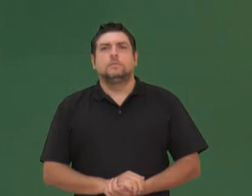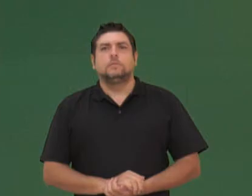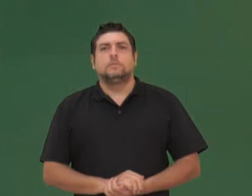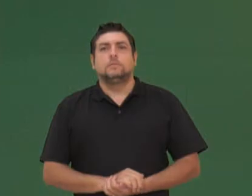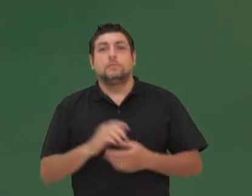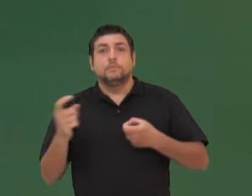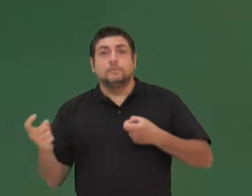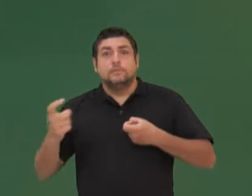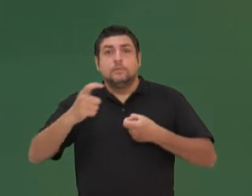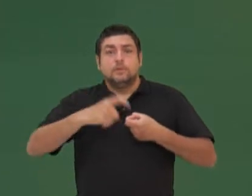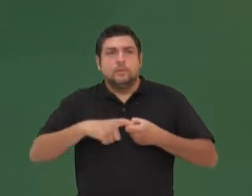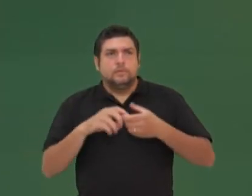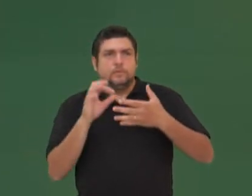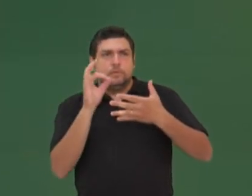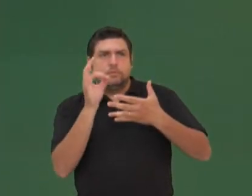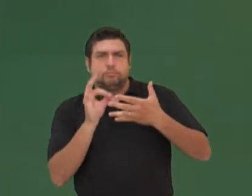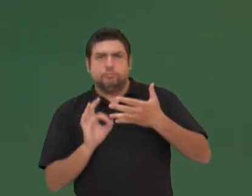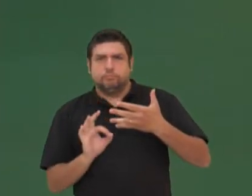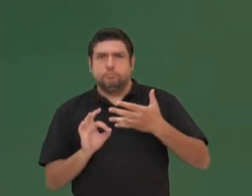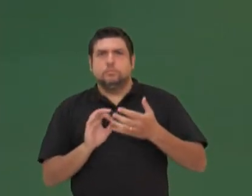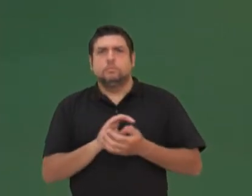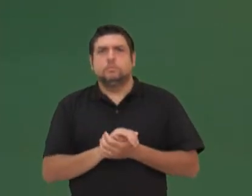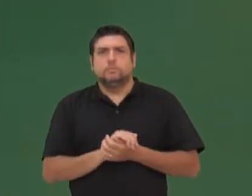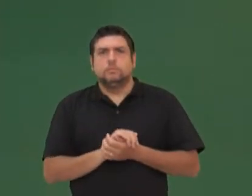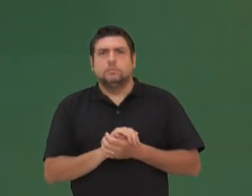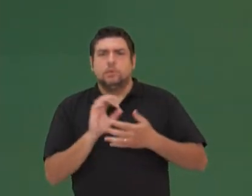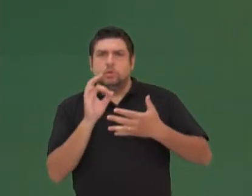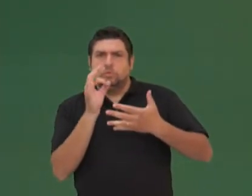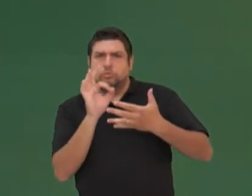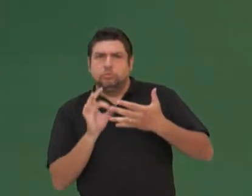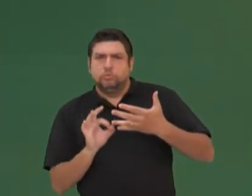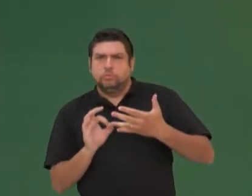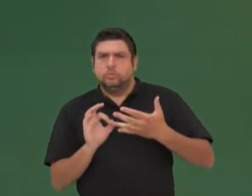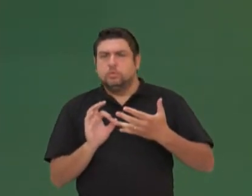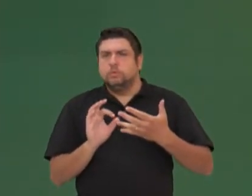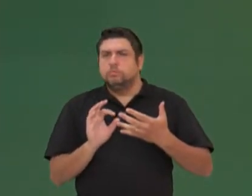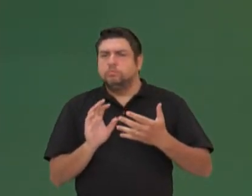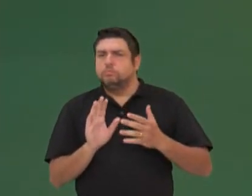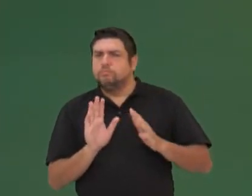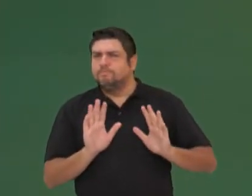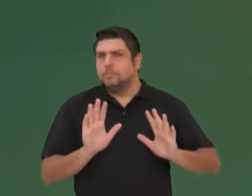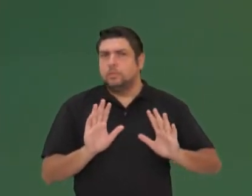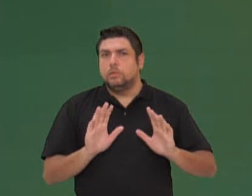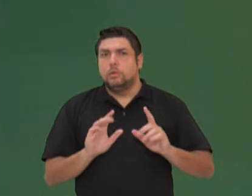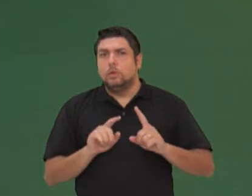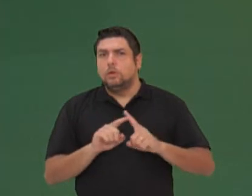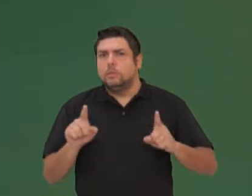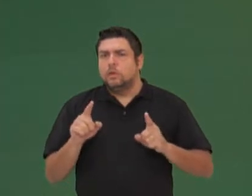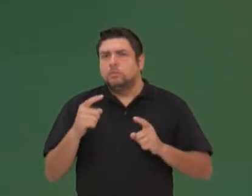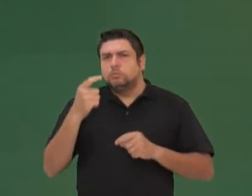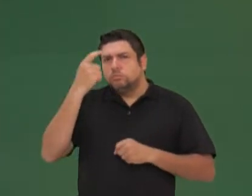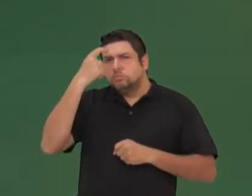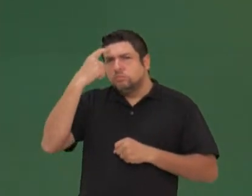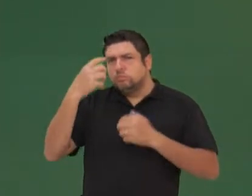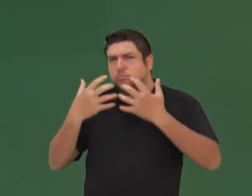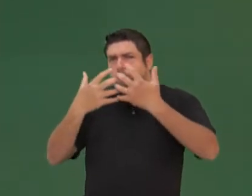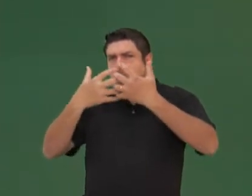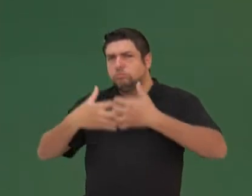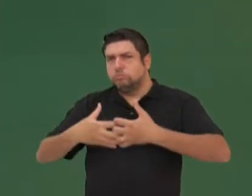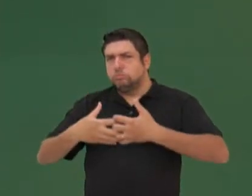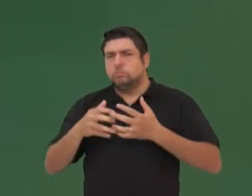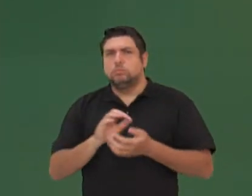Volvemos con la corrección. Corrección no. Es nuestra pregunta, ¿no? Como guia para nuestra reflexão. Então veja, o